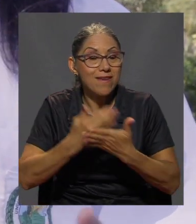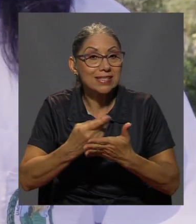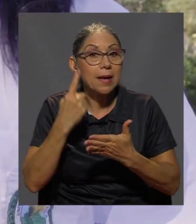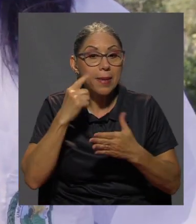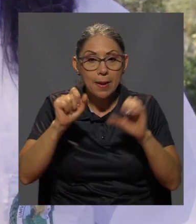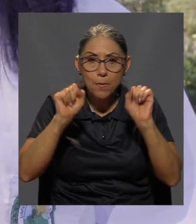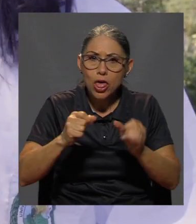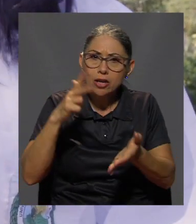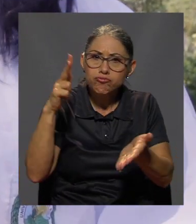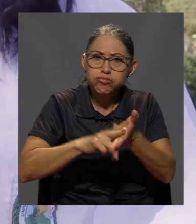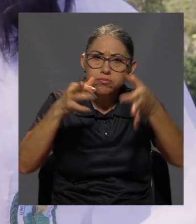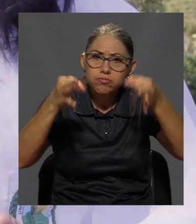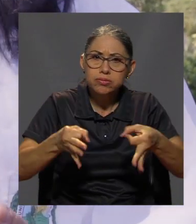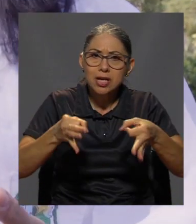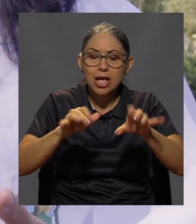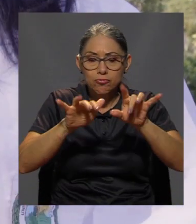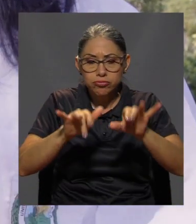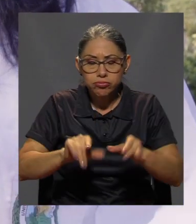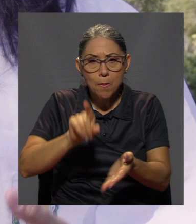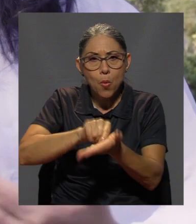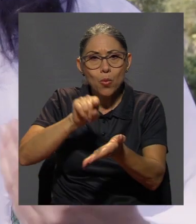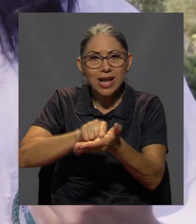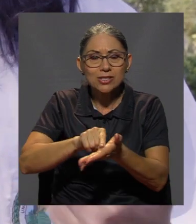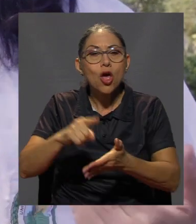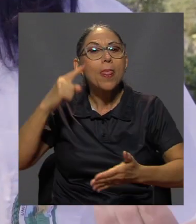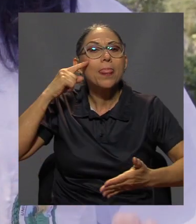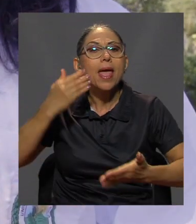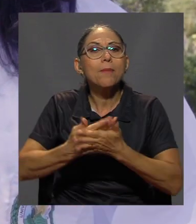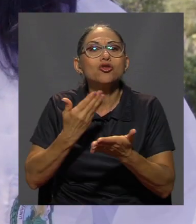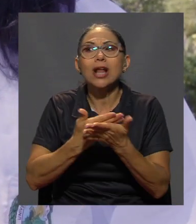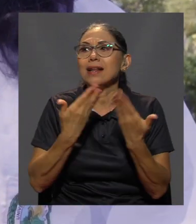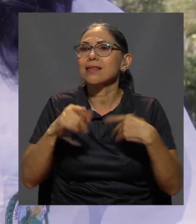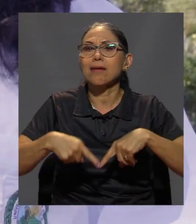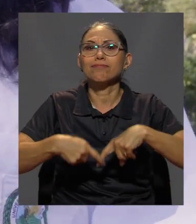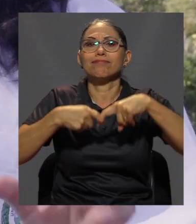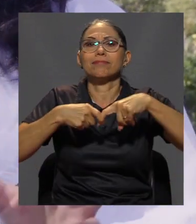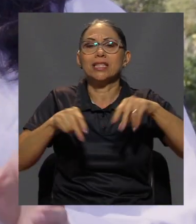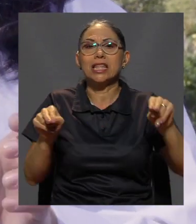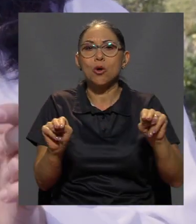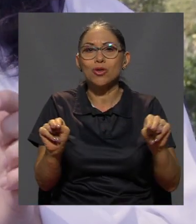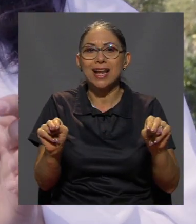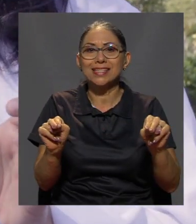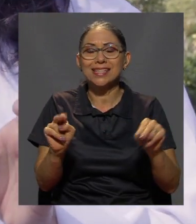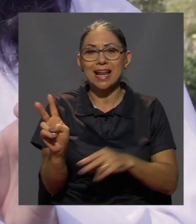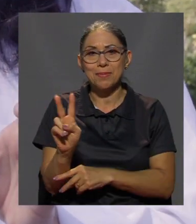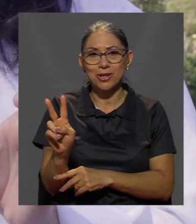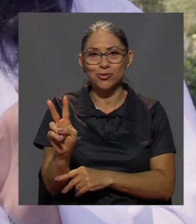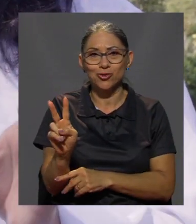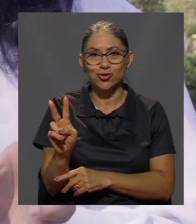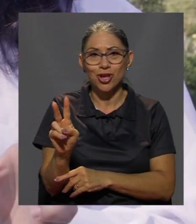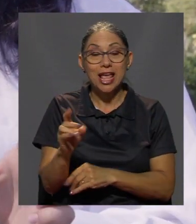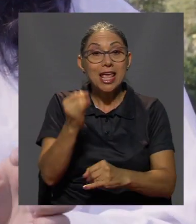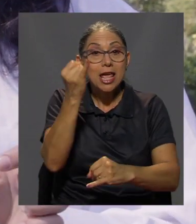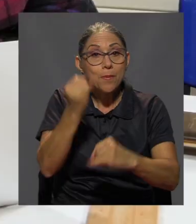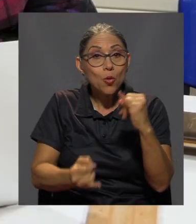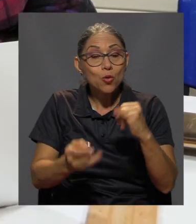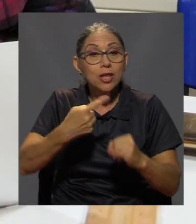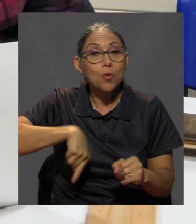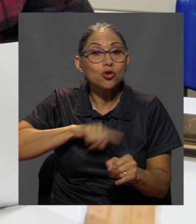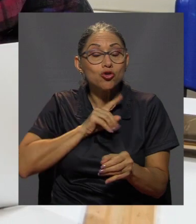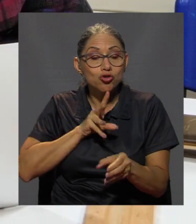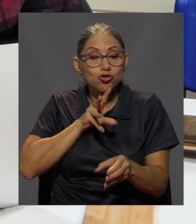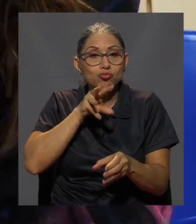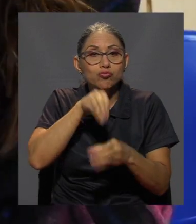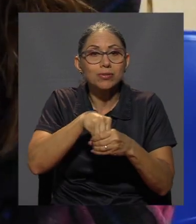y poder hacer la publicación fue demostrar que neutraliza el virus y por último le acoplamos